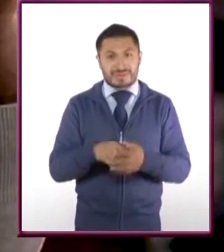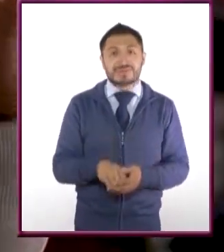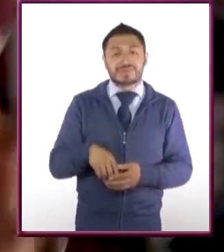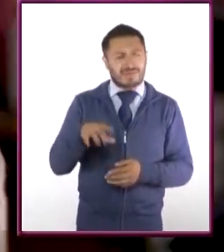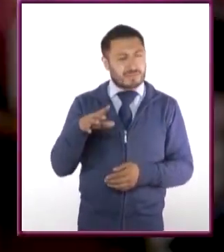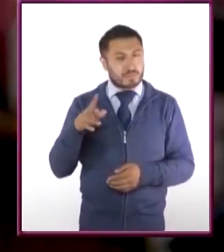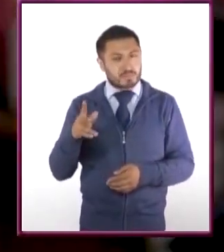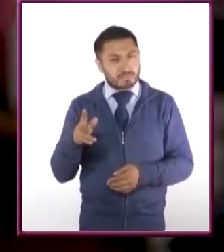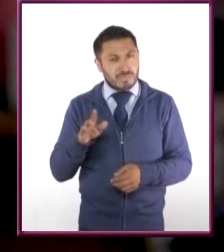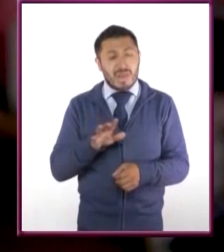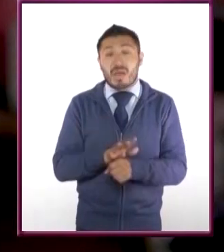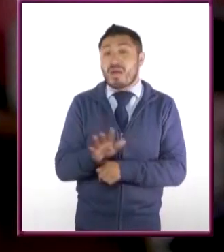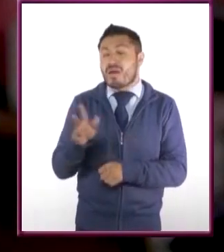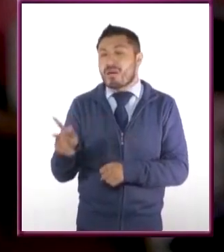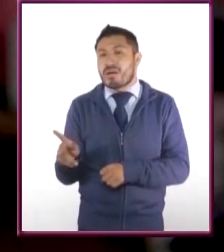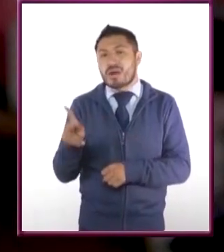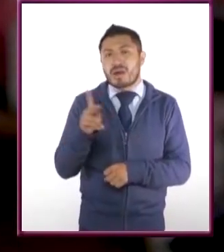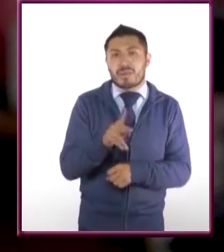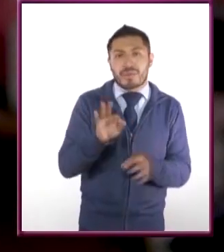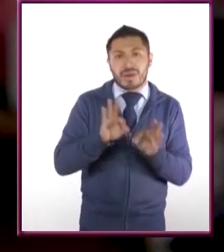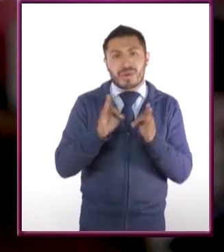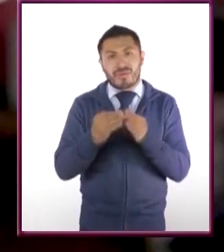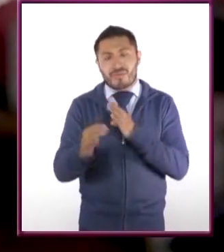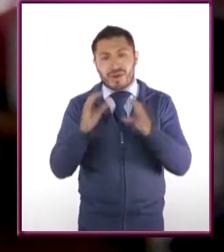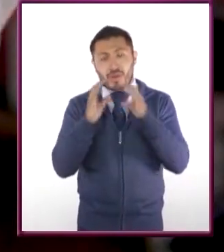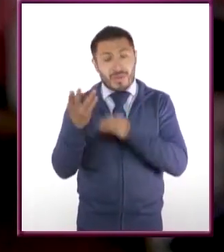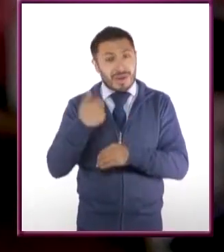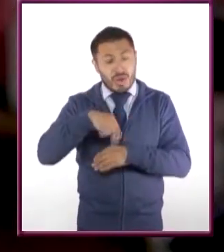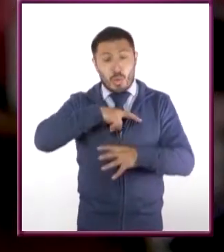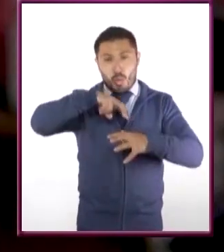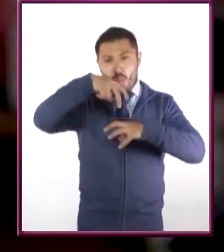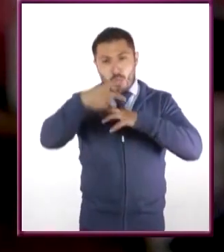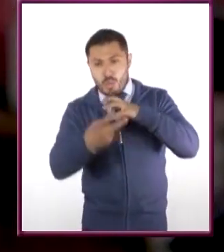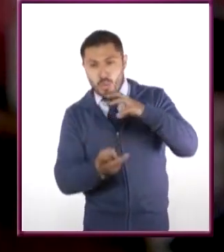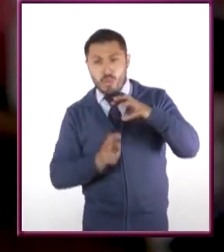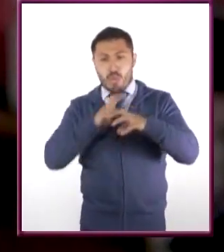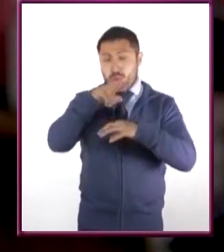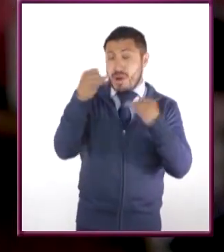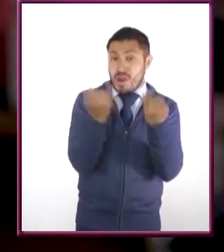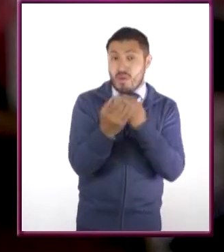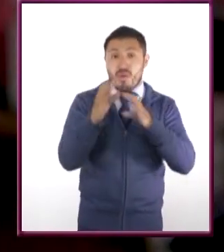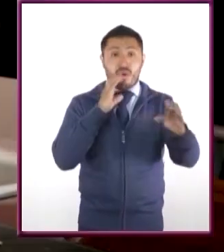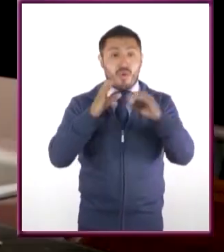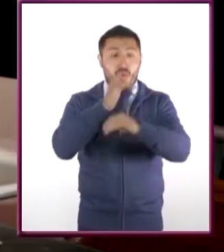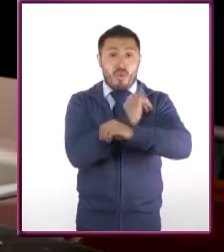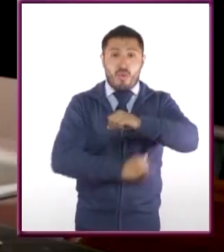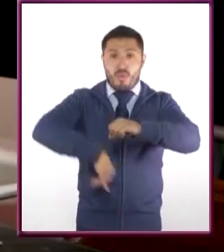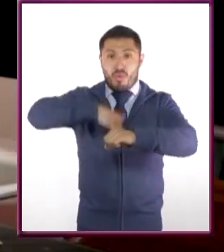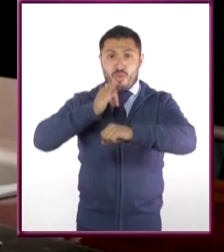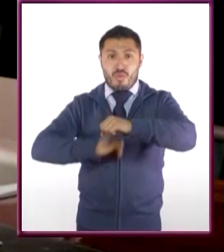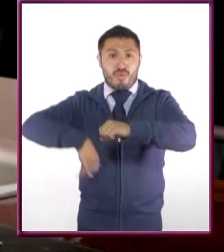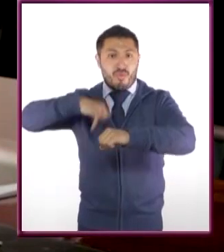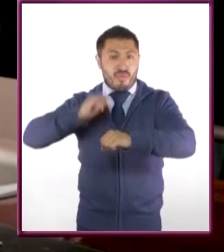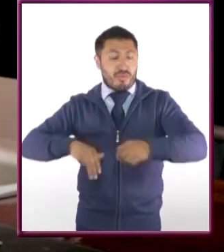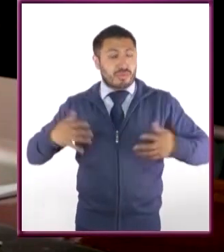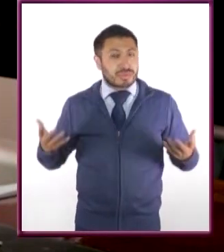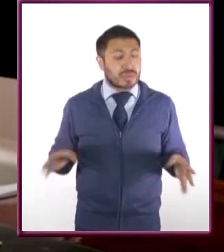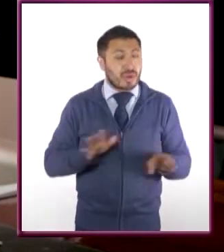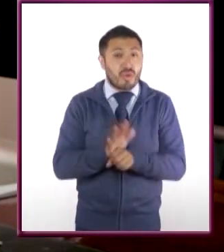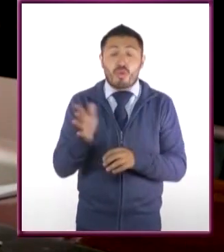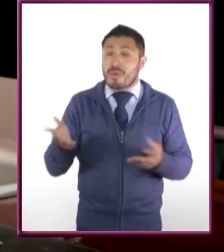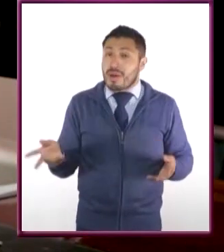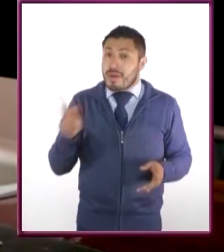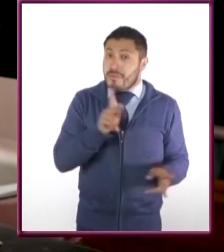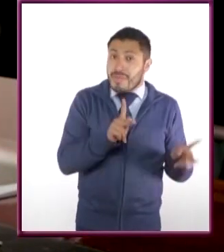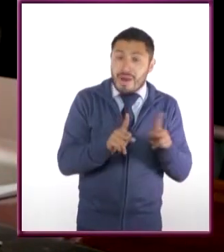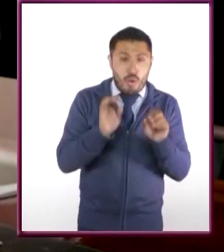similitud en la manera en que nos comunicamos con los satélites a cómo se comunican las ballenas? Pues sí